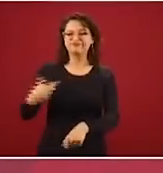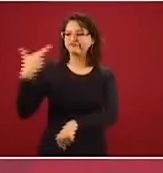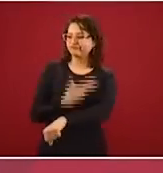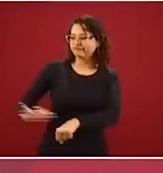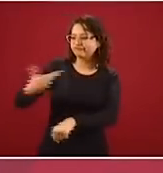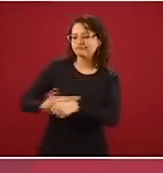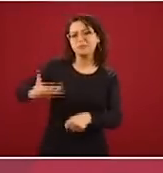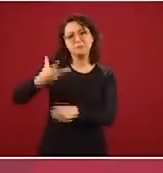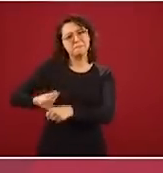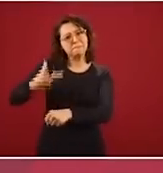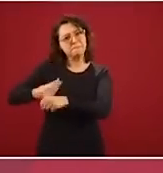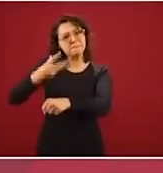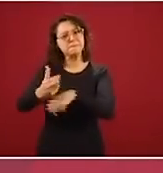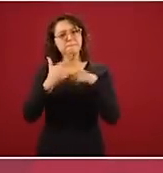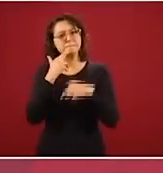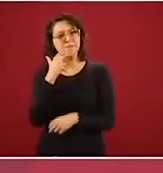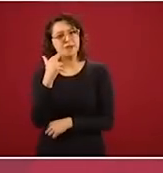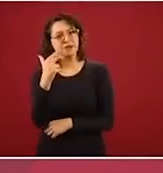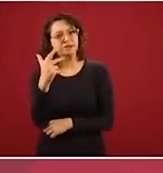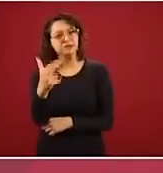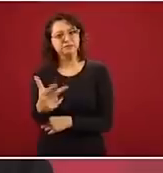poco a poco,